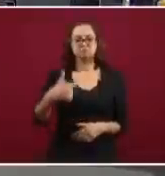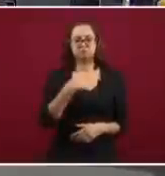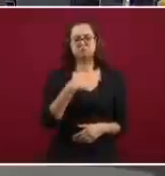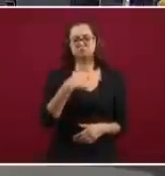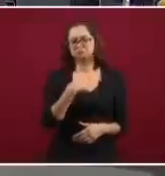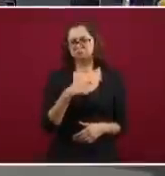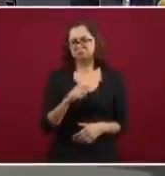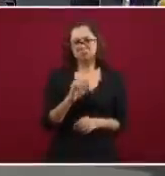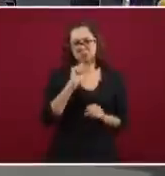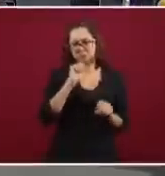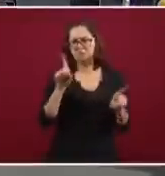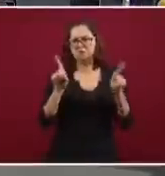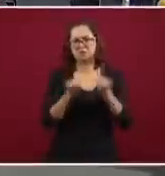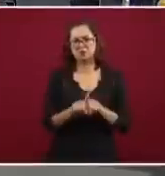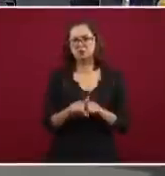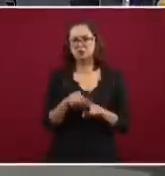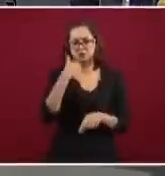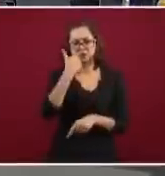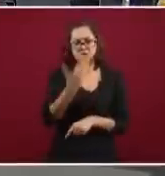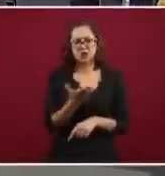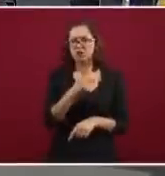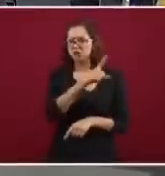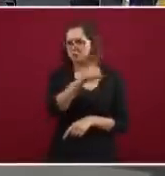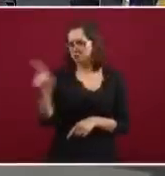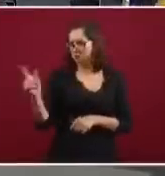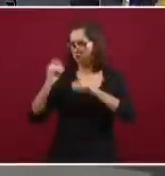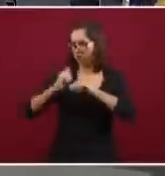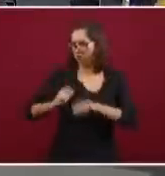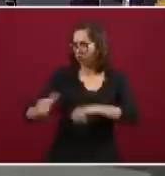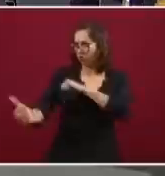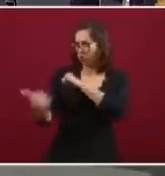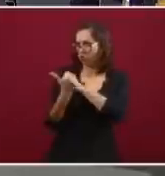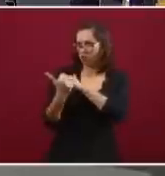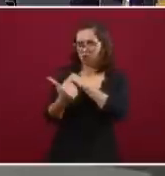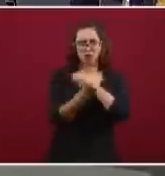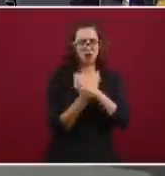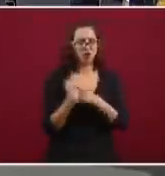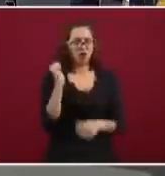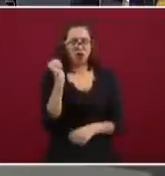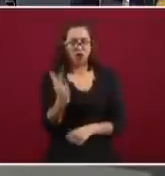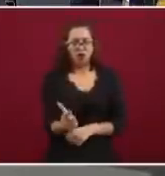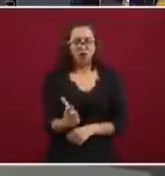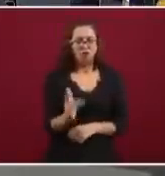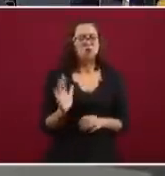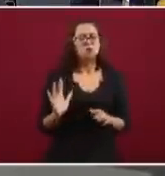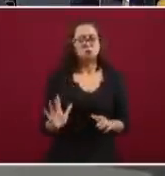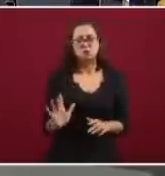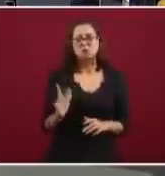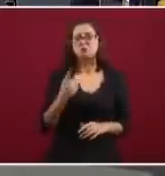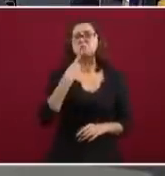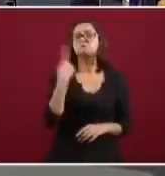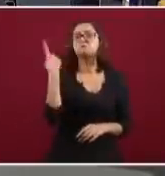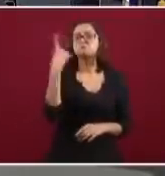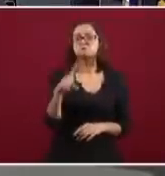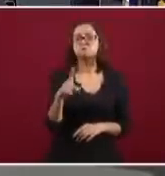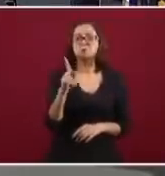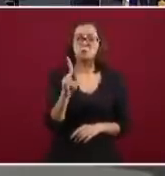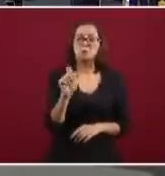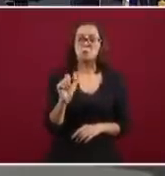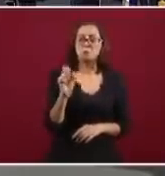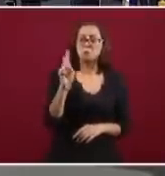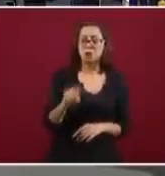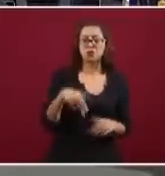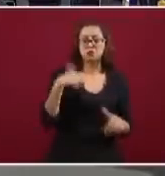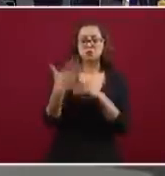a disposición de cualquier autoridad, esto por la denuncia que presentó el PAN o que